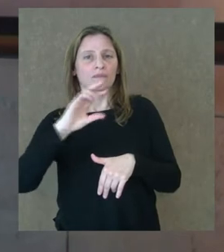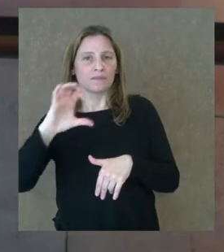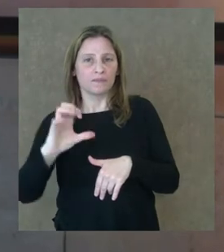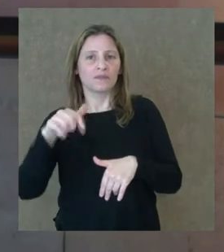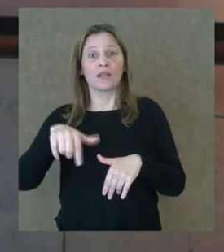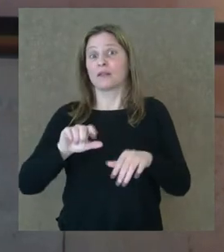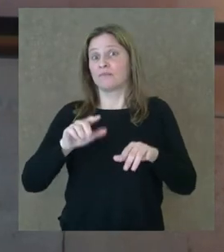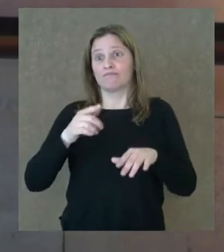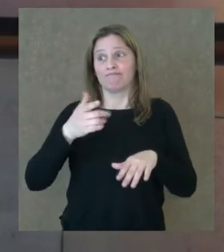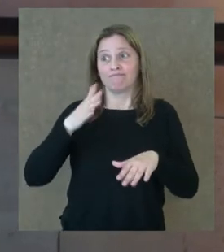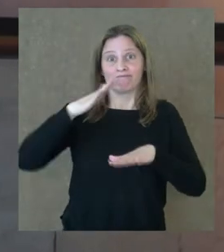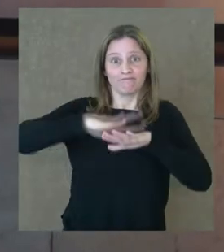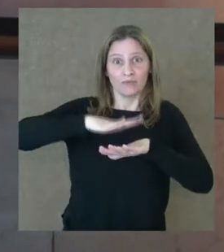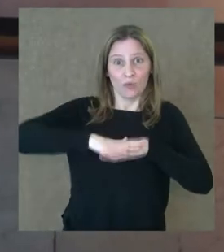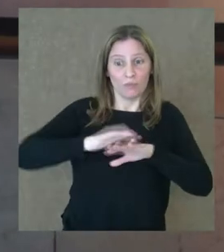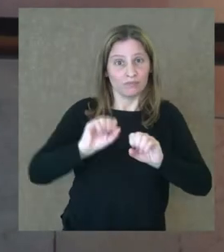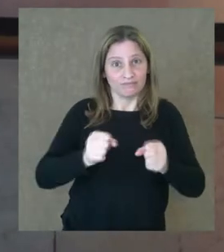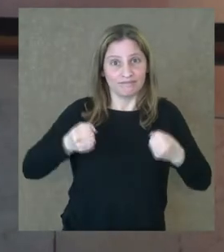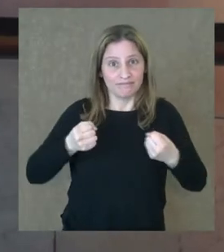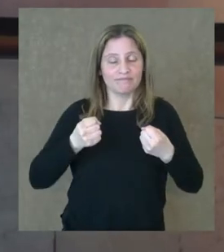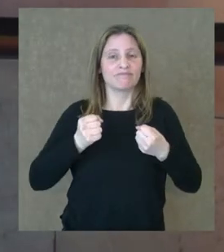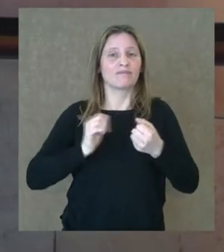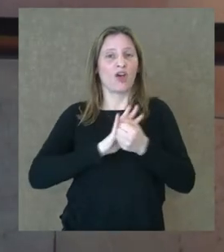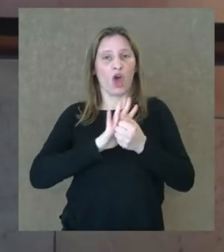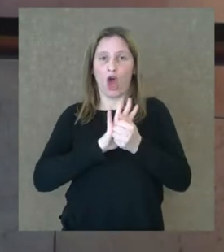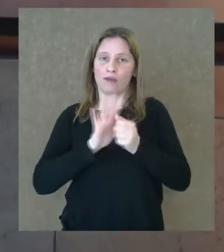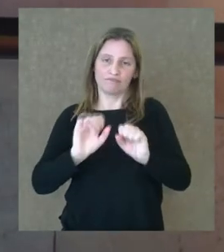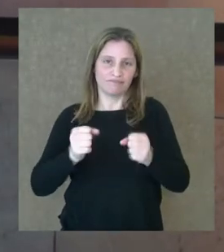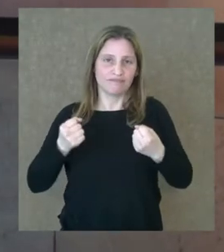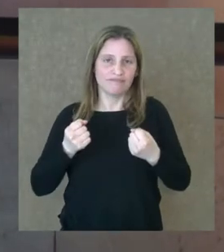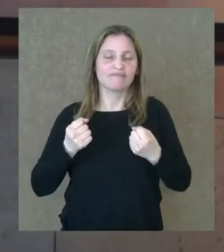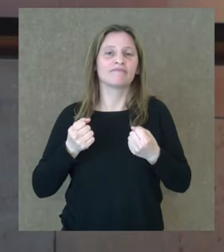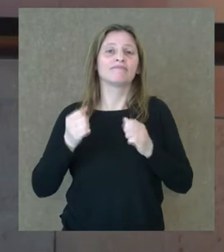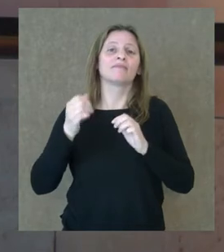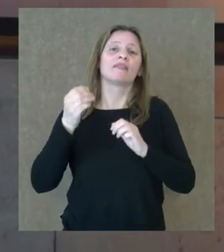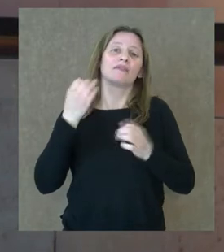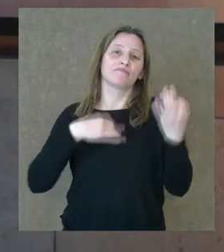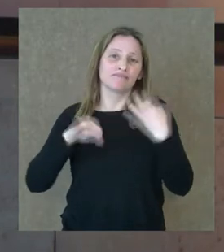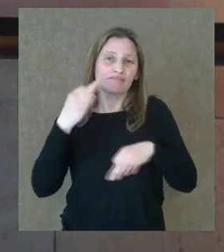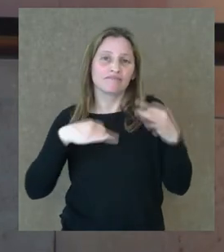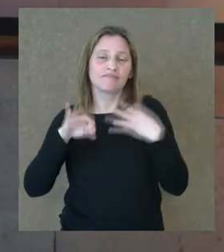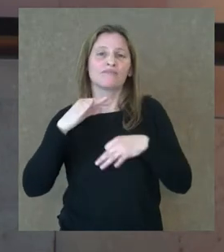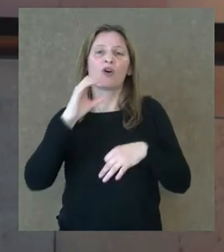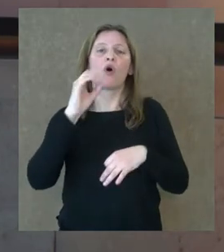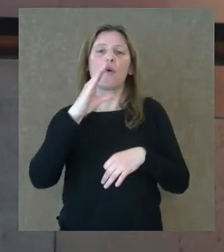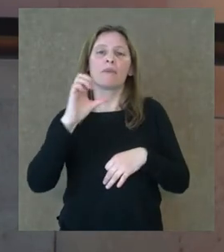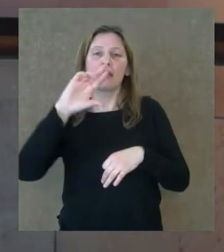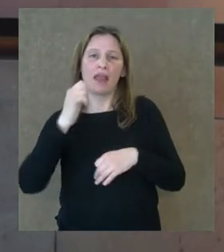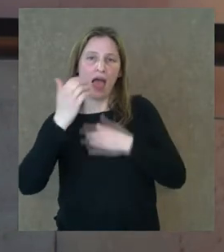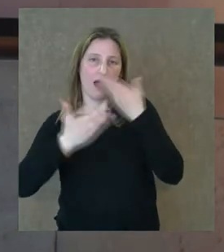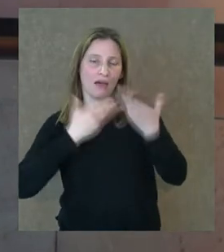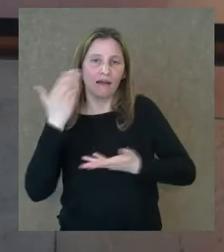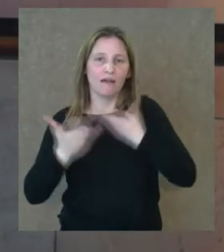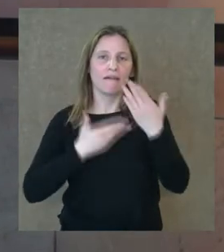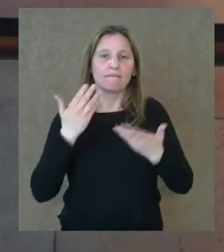ante la suspensión de la temporada de ópera y el objetivo es que tengamos contacto